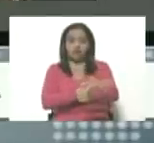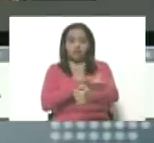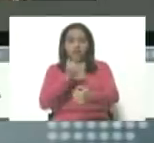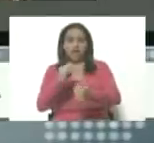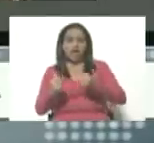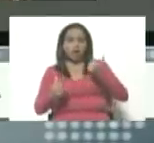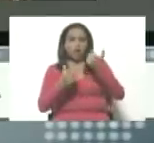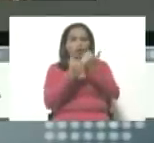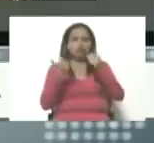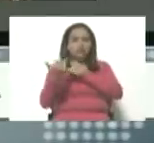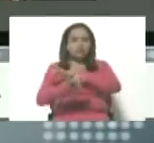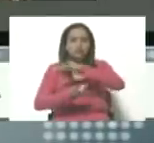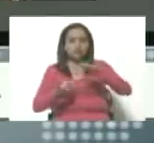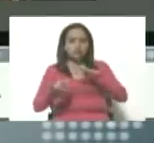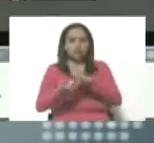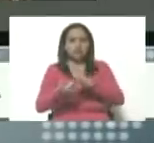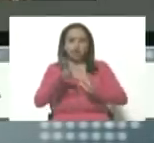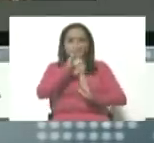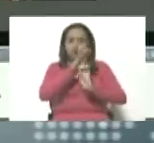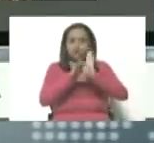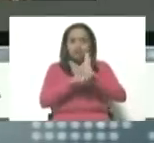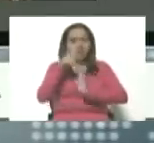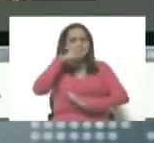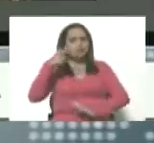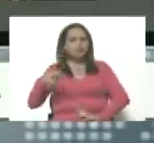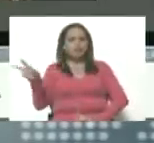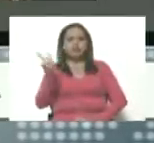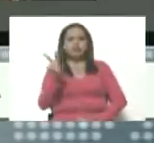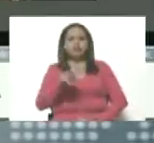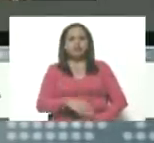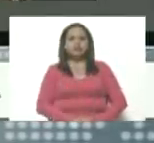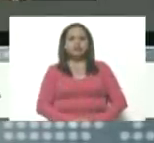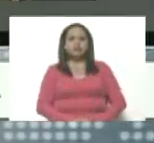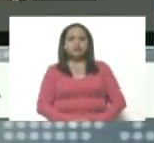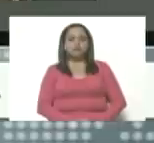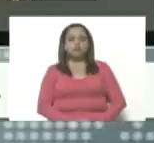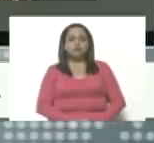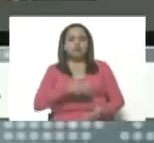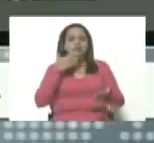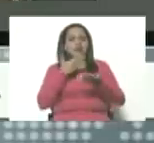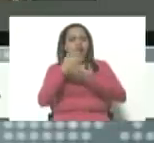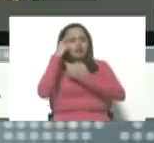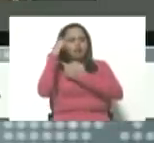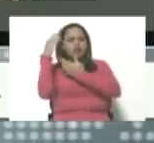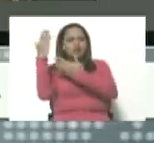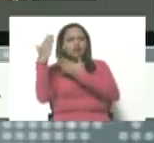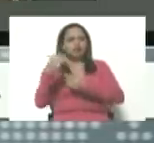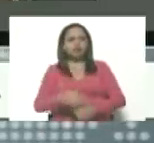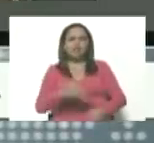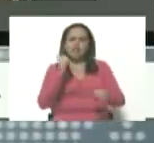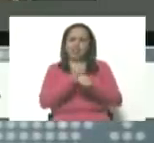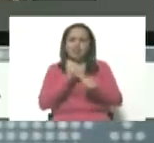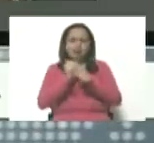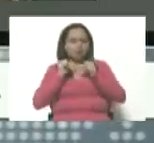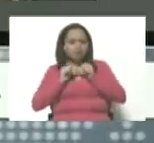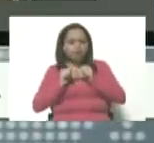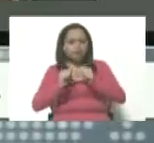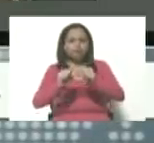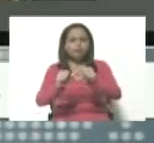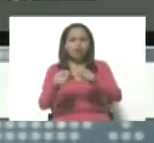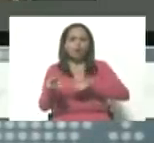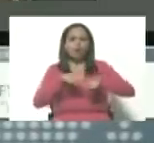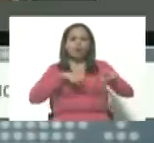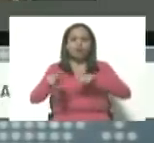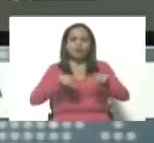de la institucionalidad, de la Constitución y del pueblo de Venezuela. Gracias a Dios. Y trabajamos así, miren,